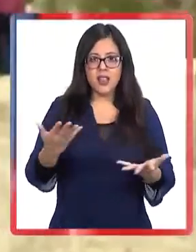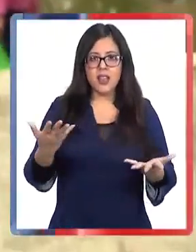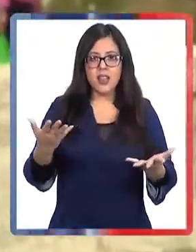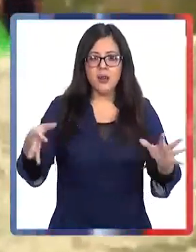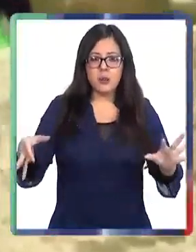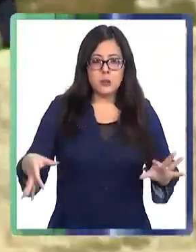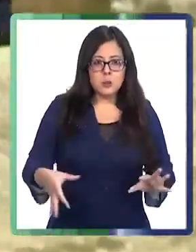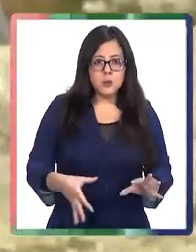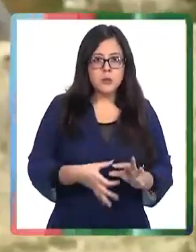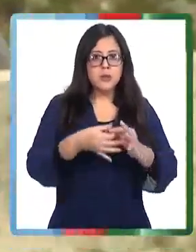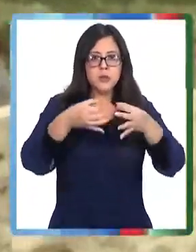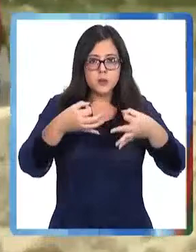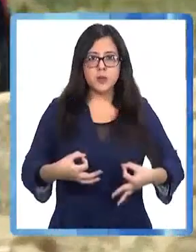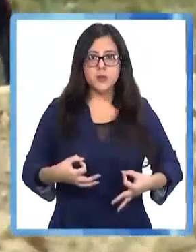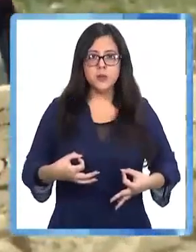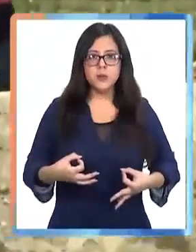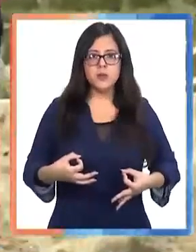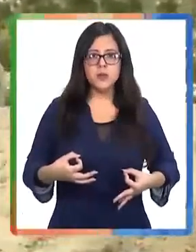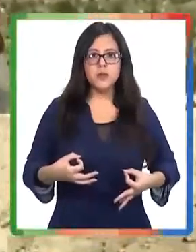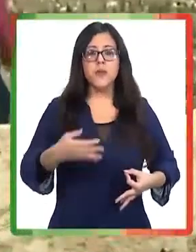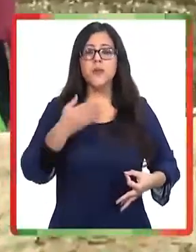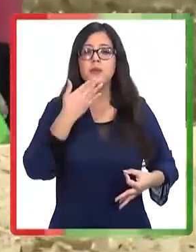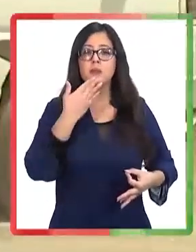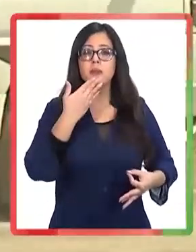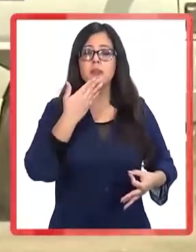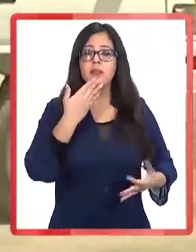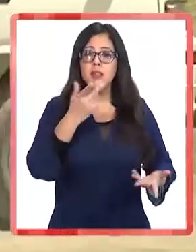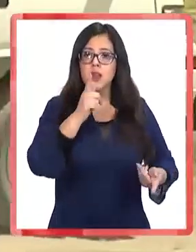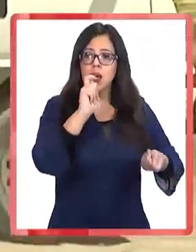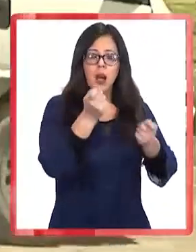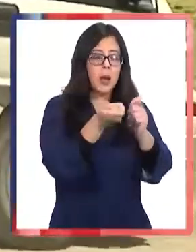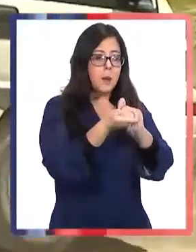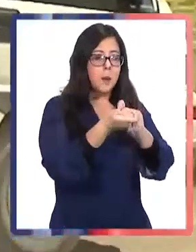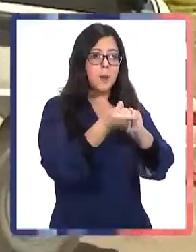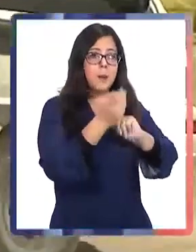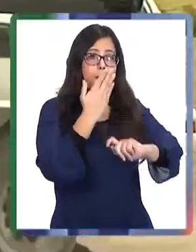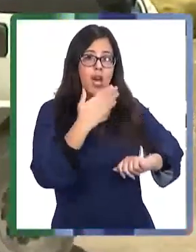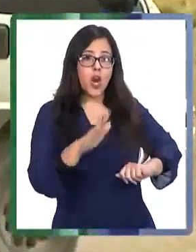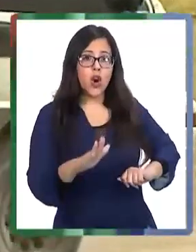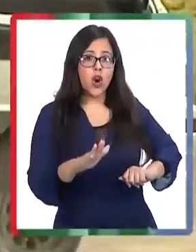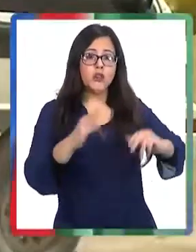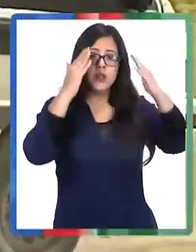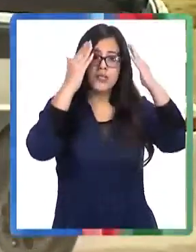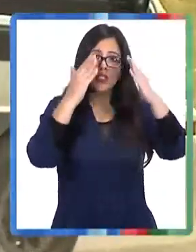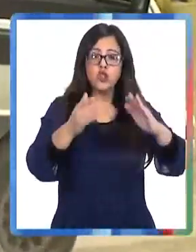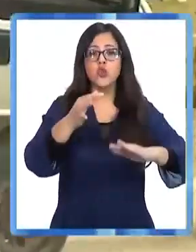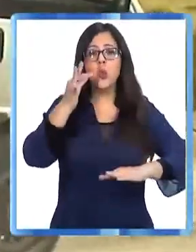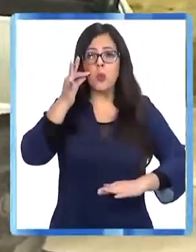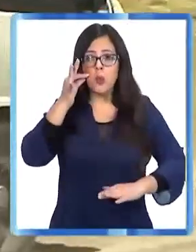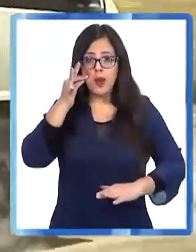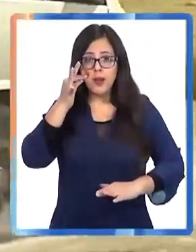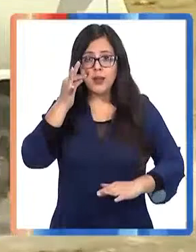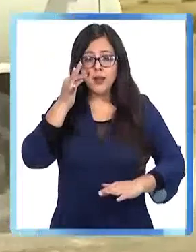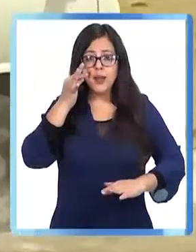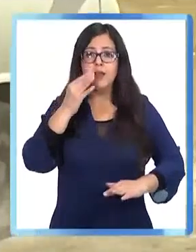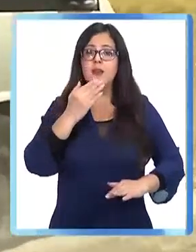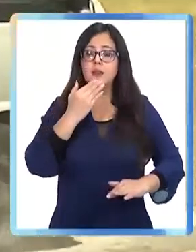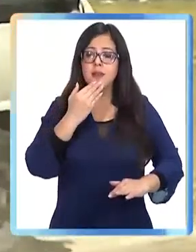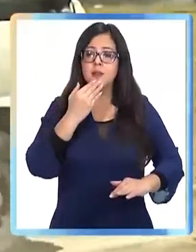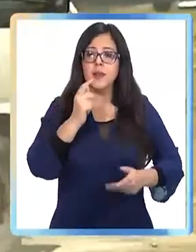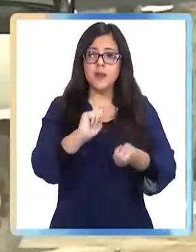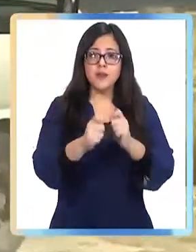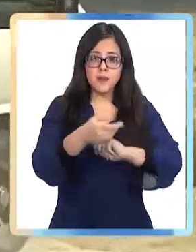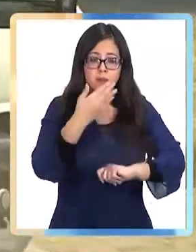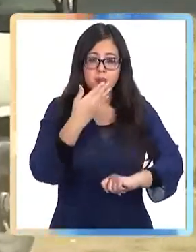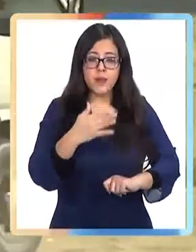manera mucho más acertada y mejorando no solamente, digamos, la atención humanitaria o